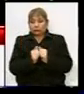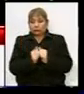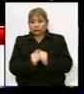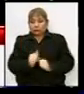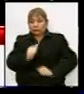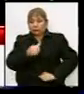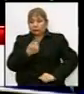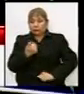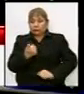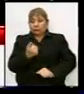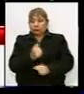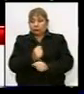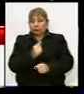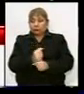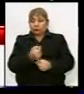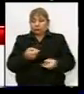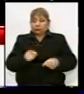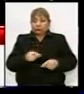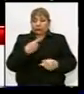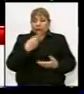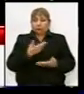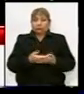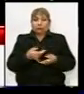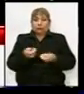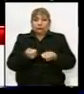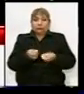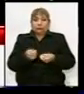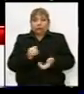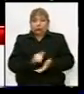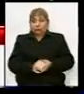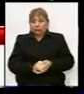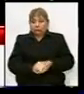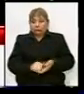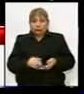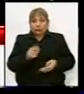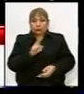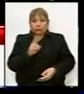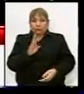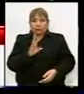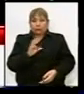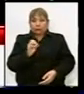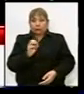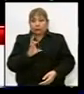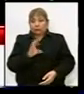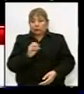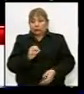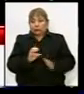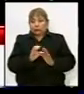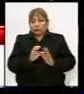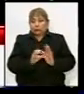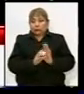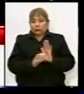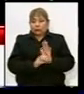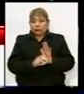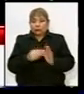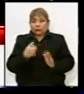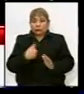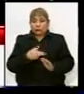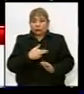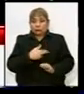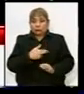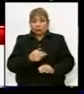otros trabajos cuando se veía manejar reformas constitucionales obviamente que nosotros